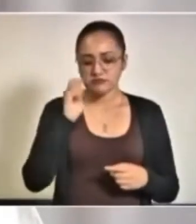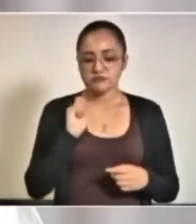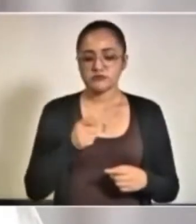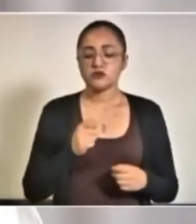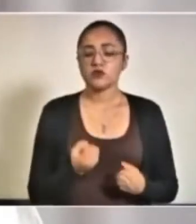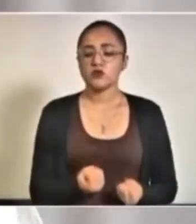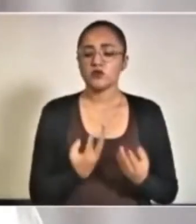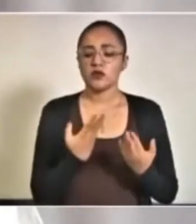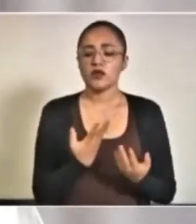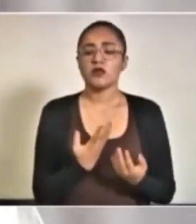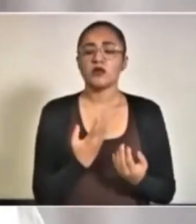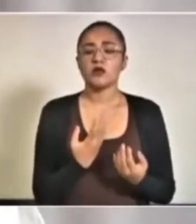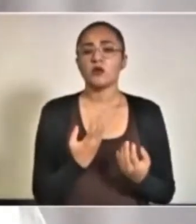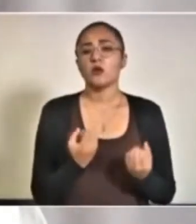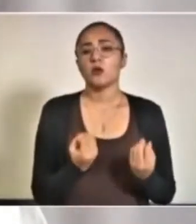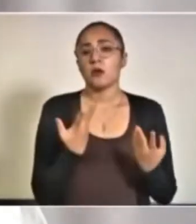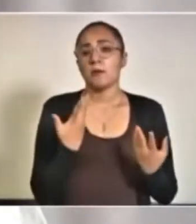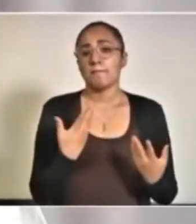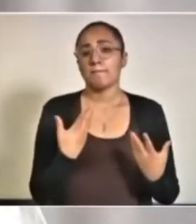cuántos nuevos contagiados